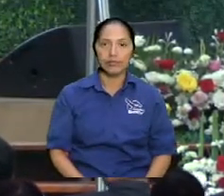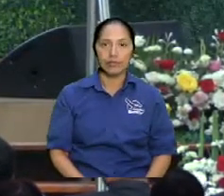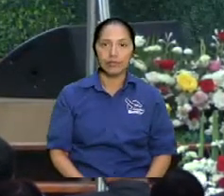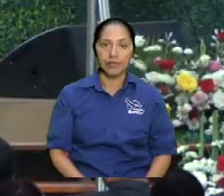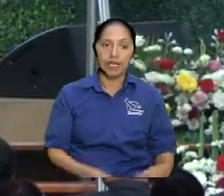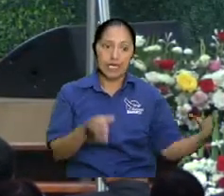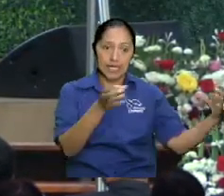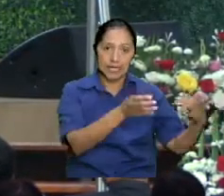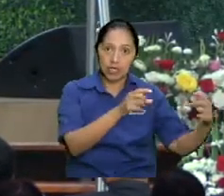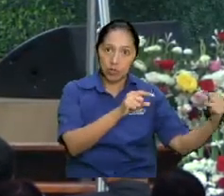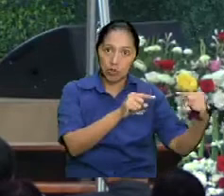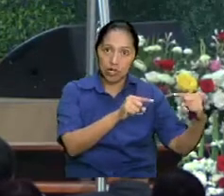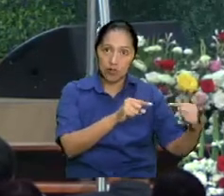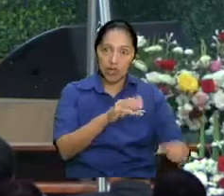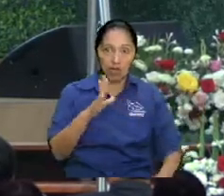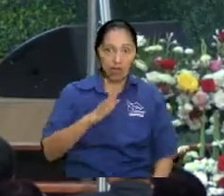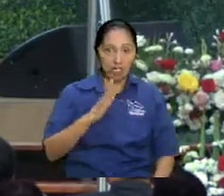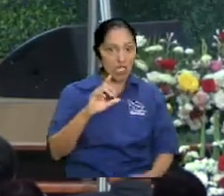6.